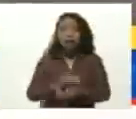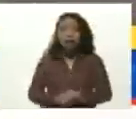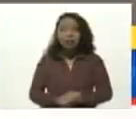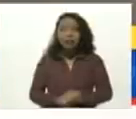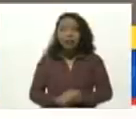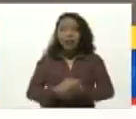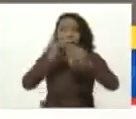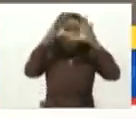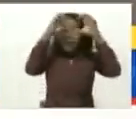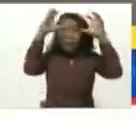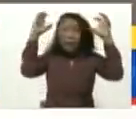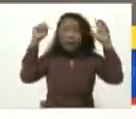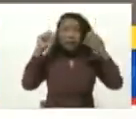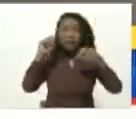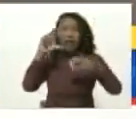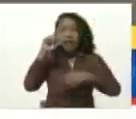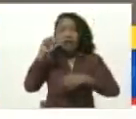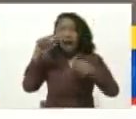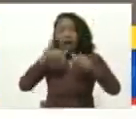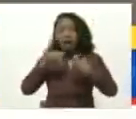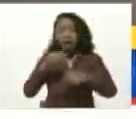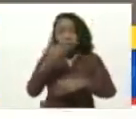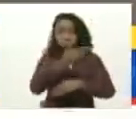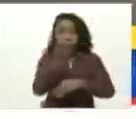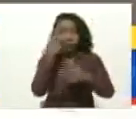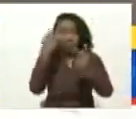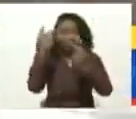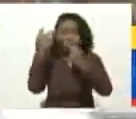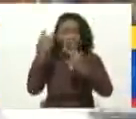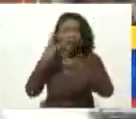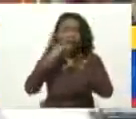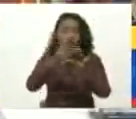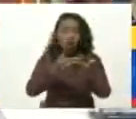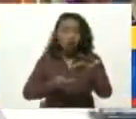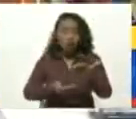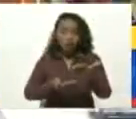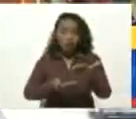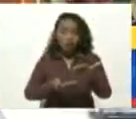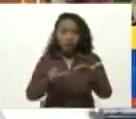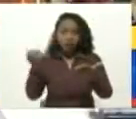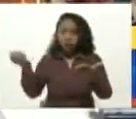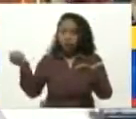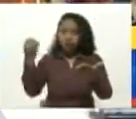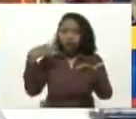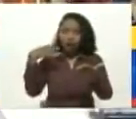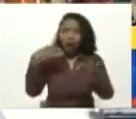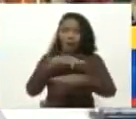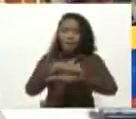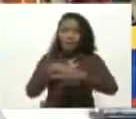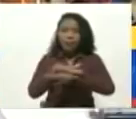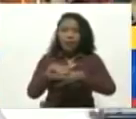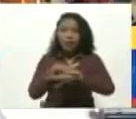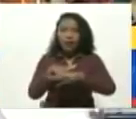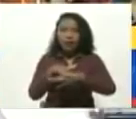Una nube. Fíjense ustedes el informe que me manda el ministro